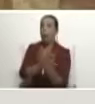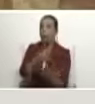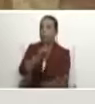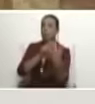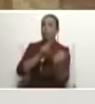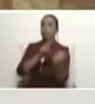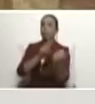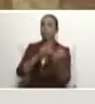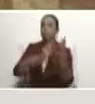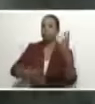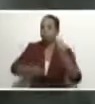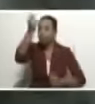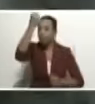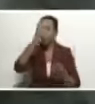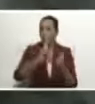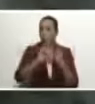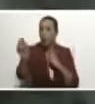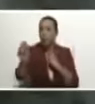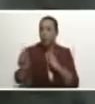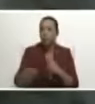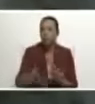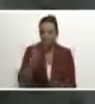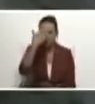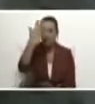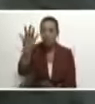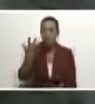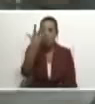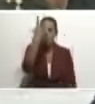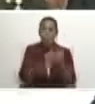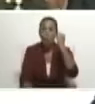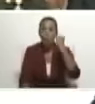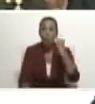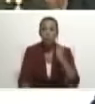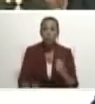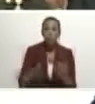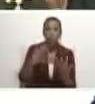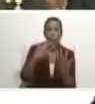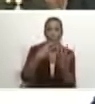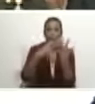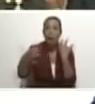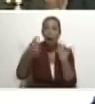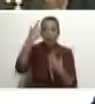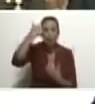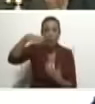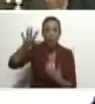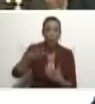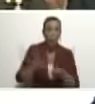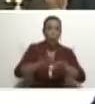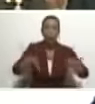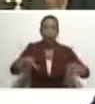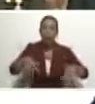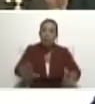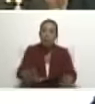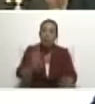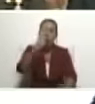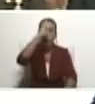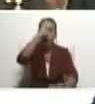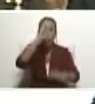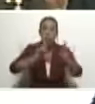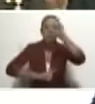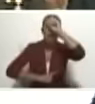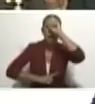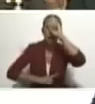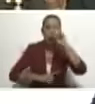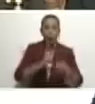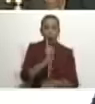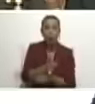pusieron pie en polvorosa, como dicen. Huyeron una parte de ese ejército y el otro se rindió ante las órdenes